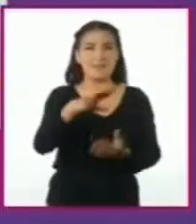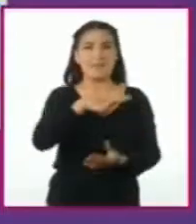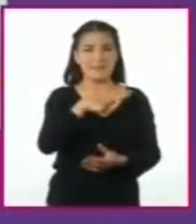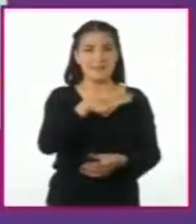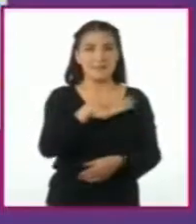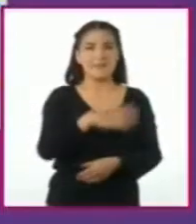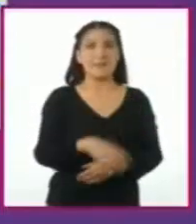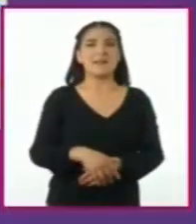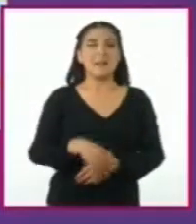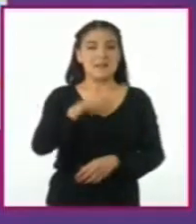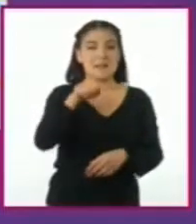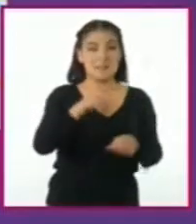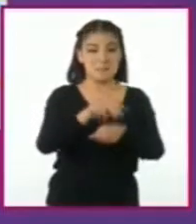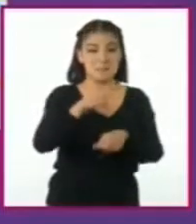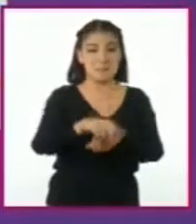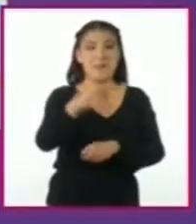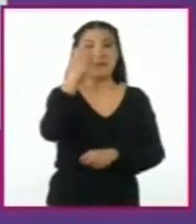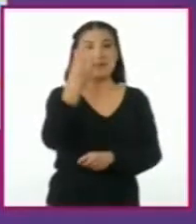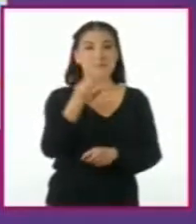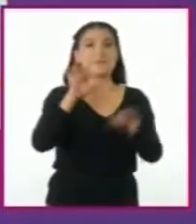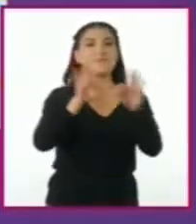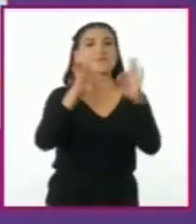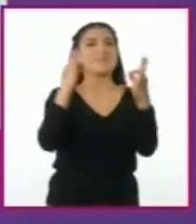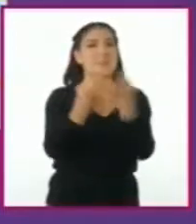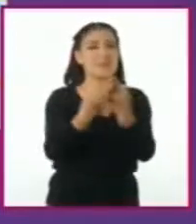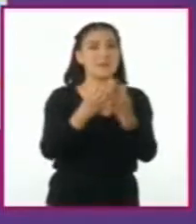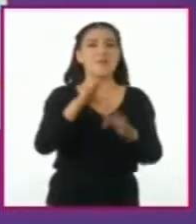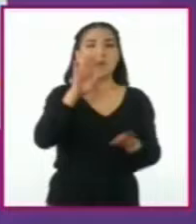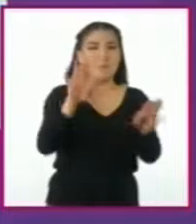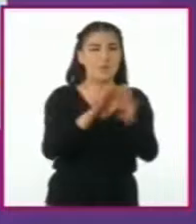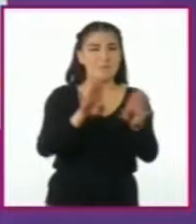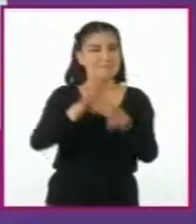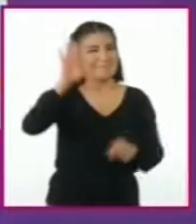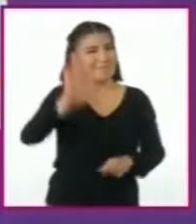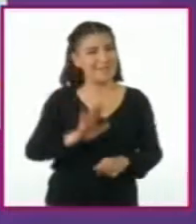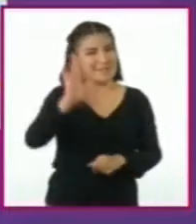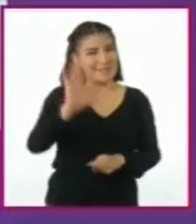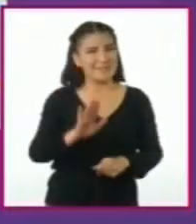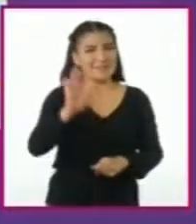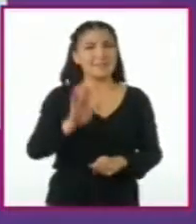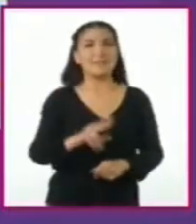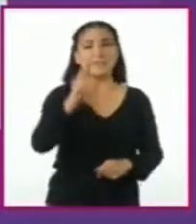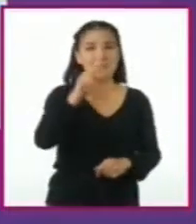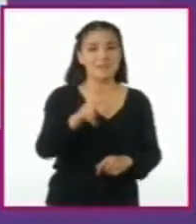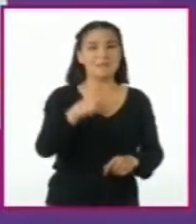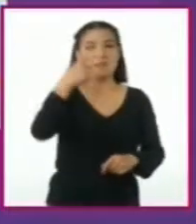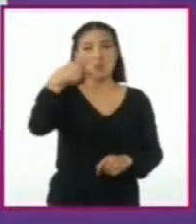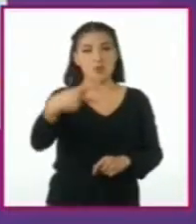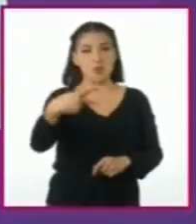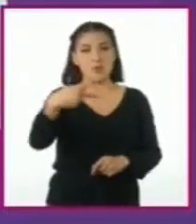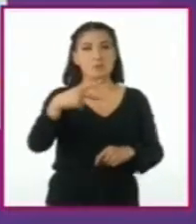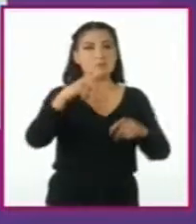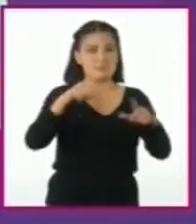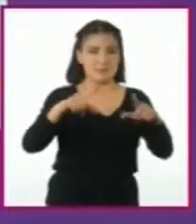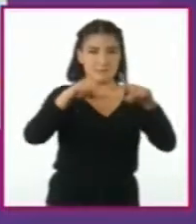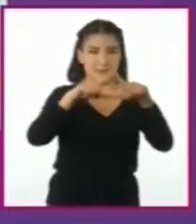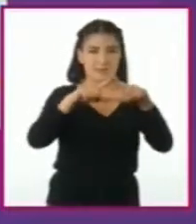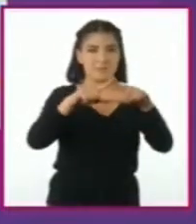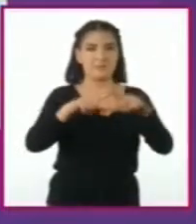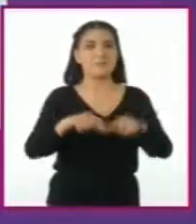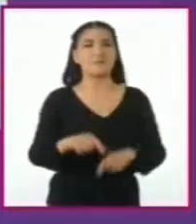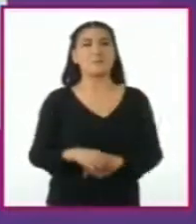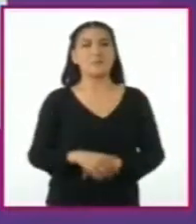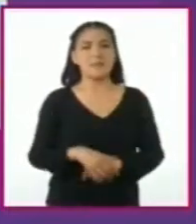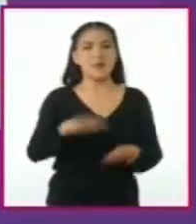y la tarjeta 3 son figuras semejantes, debido a que ambas están formadas de 2 triángulos. Veamos